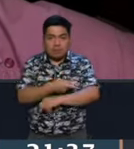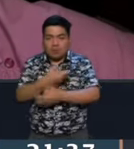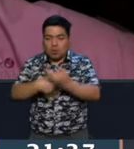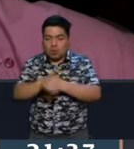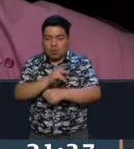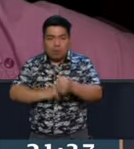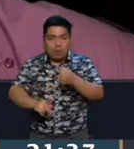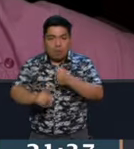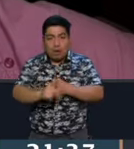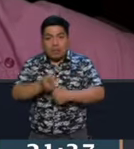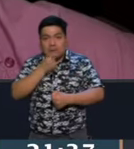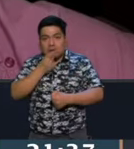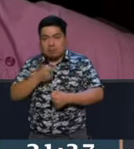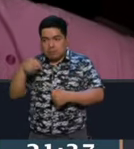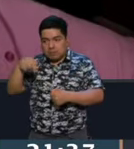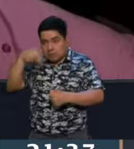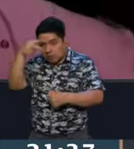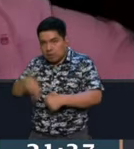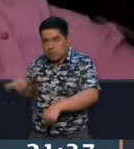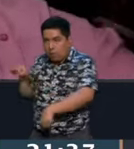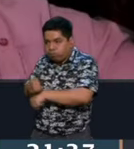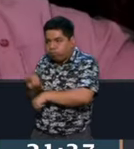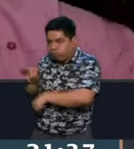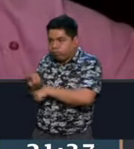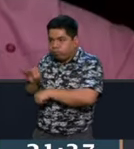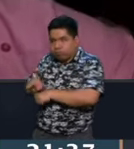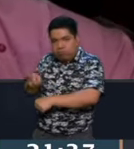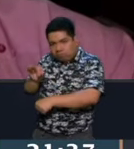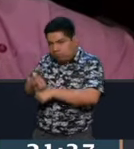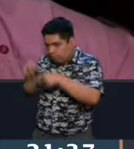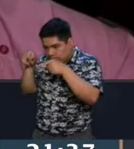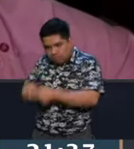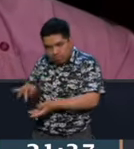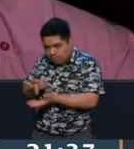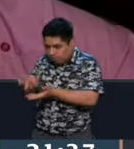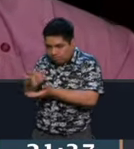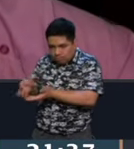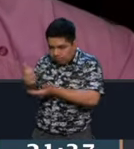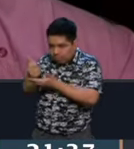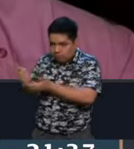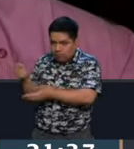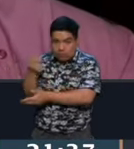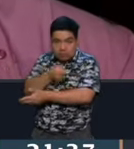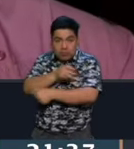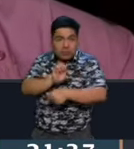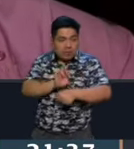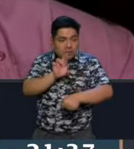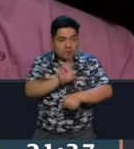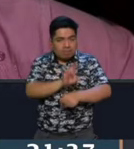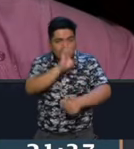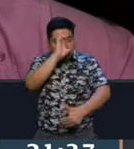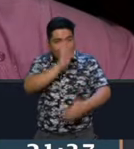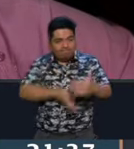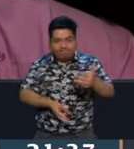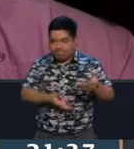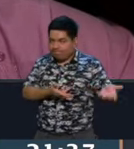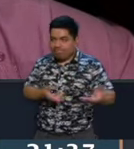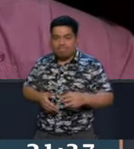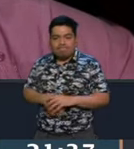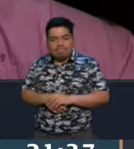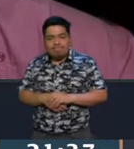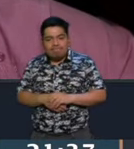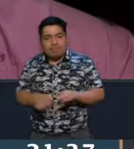judiciales. Y algo que le quería preguntar era precisamente eso que ahorita nos comentaba. ¿Qué cree que vaya a pasar con ya pues, prácticamente todos los países, como bien lo decía, han